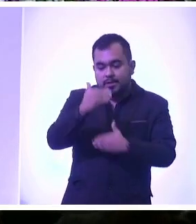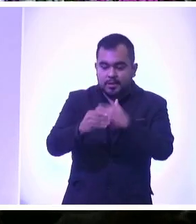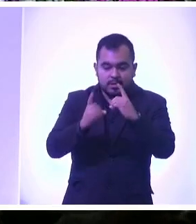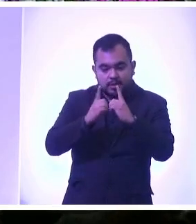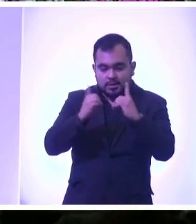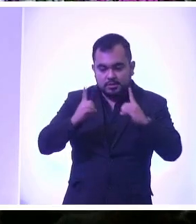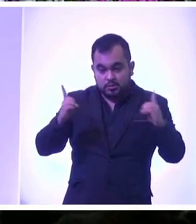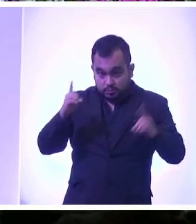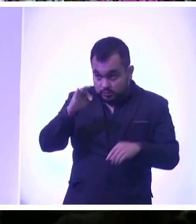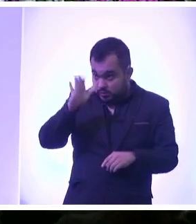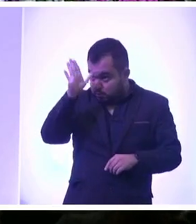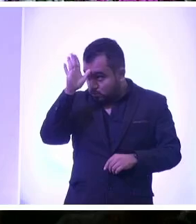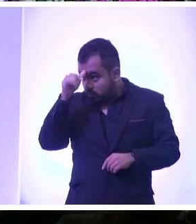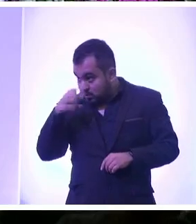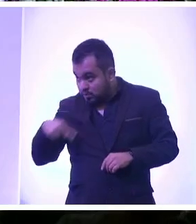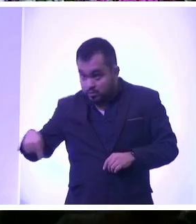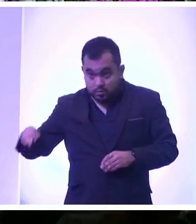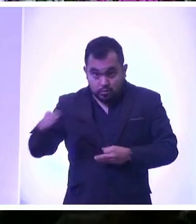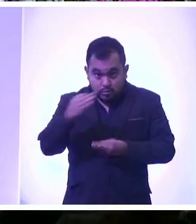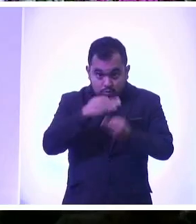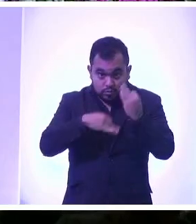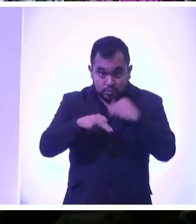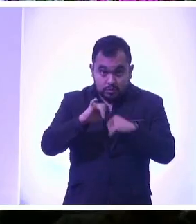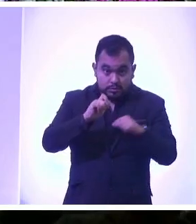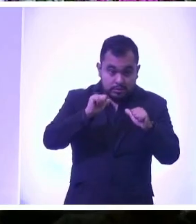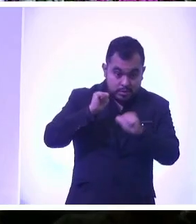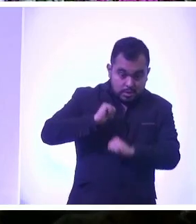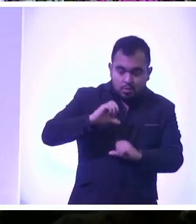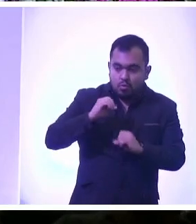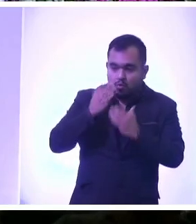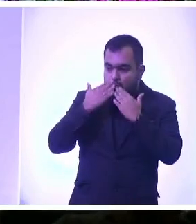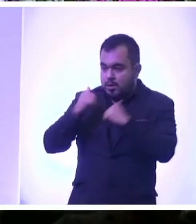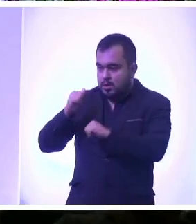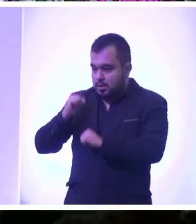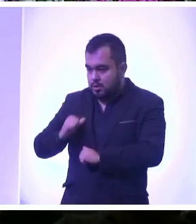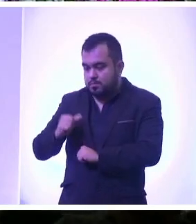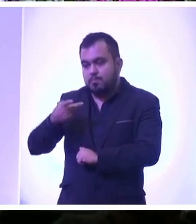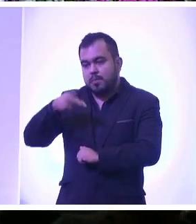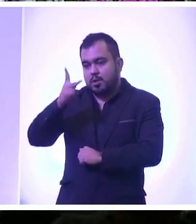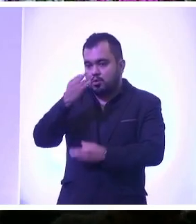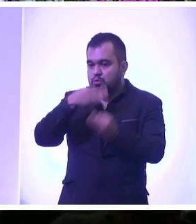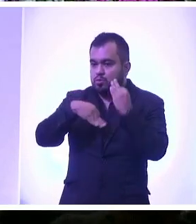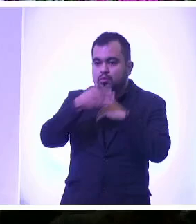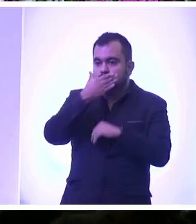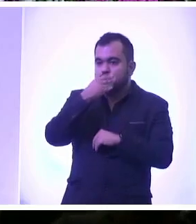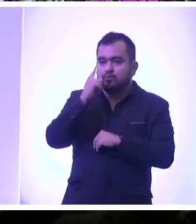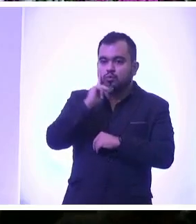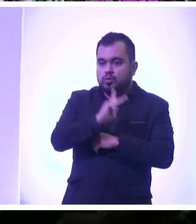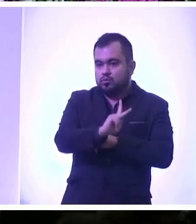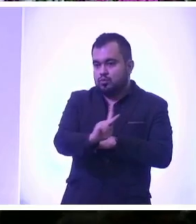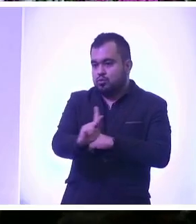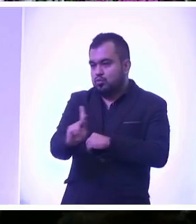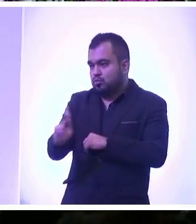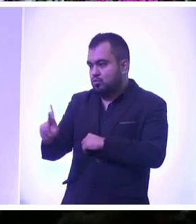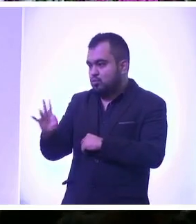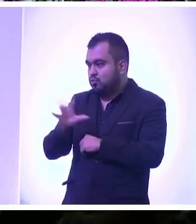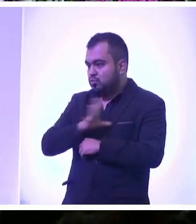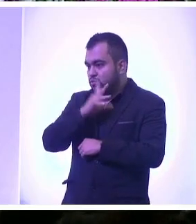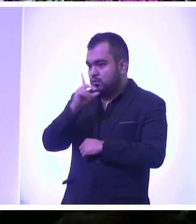Entonces todas si som ciudadanos con cargo y sin cargo pero todos somos ciudadanos y ciudadanas va la siguiente